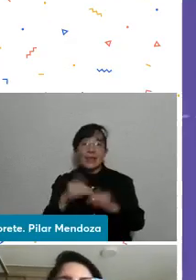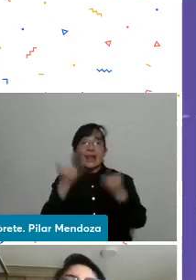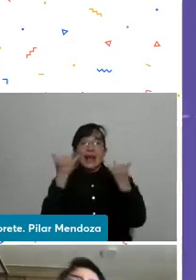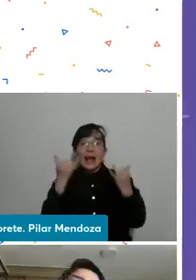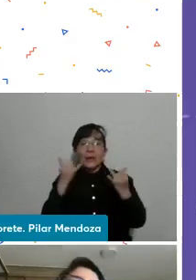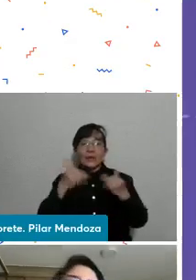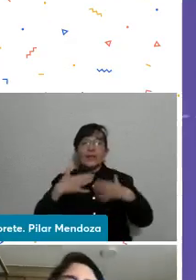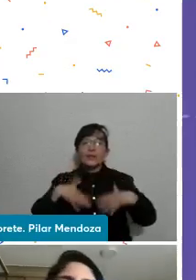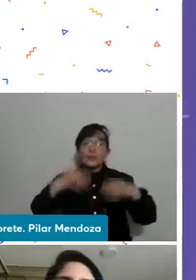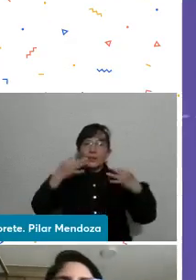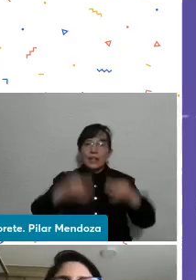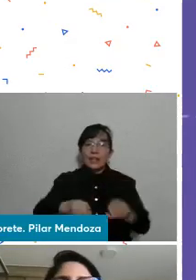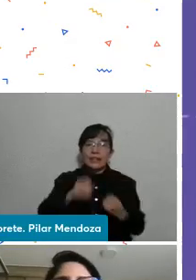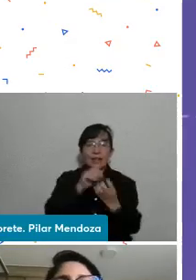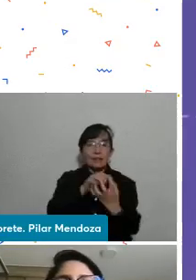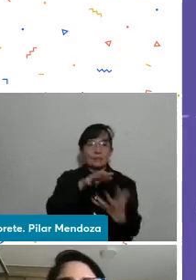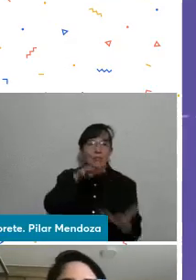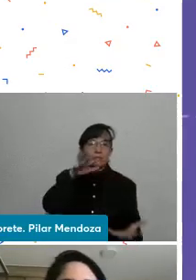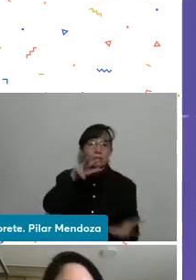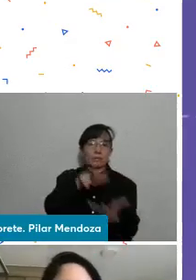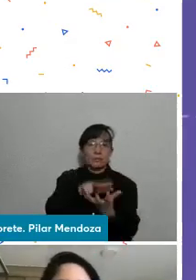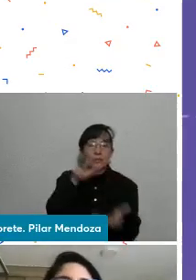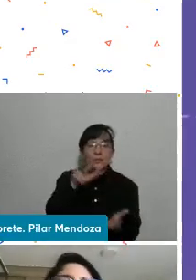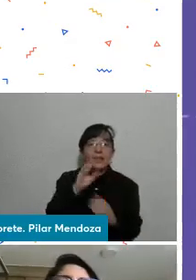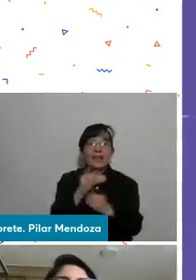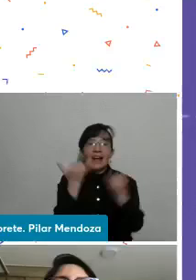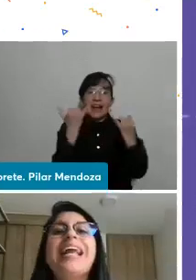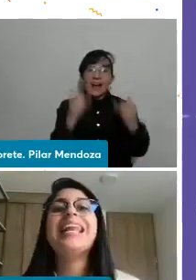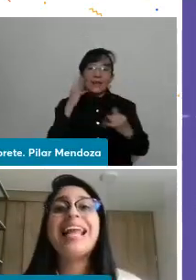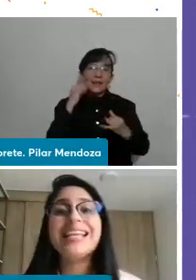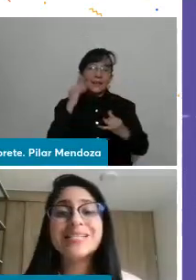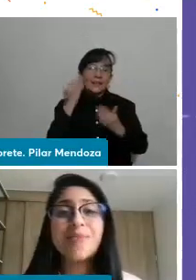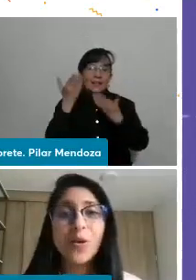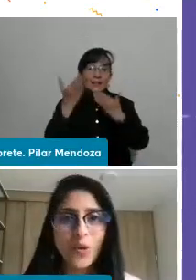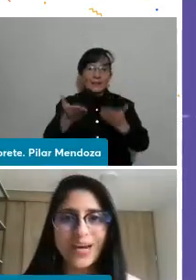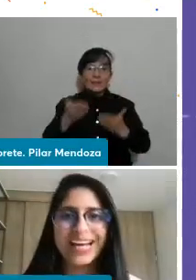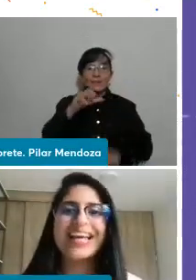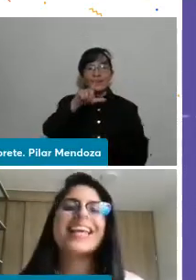aumentada. Y para eso tenemos hoy esta gran experiencia de la profesora